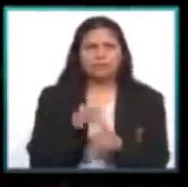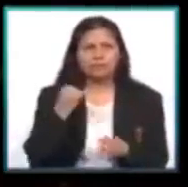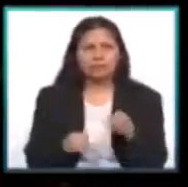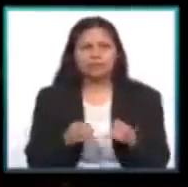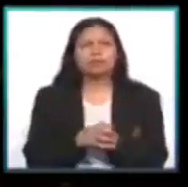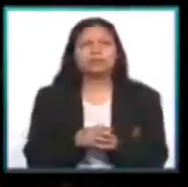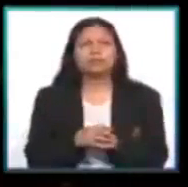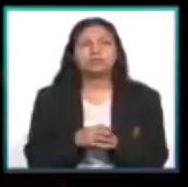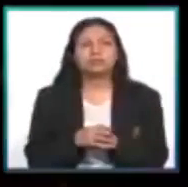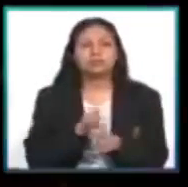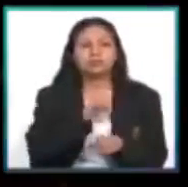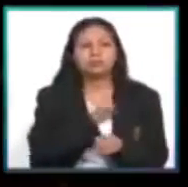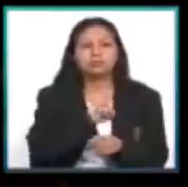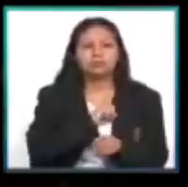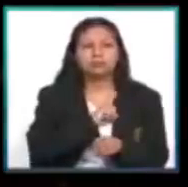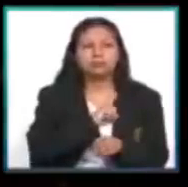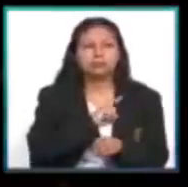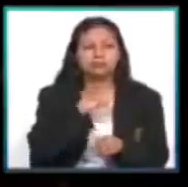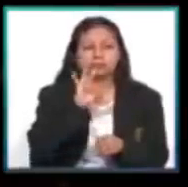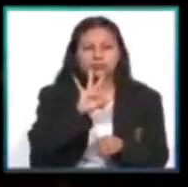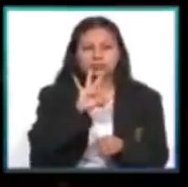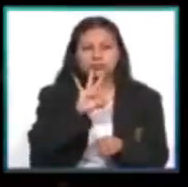dictamen, solamente el